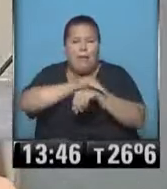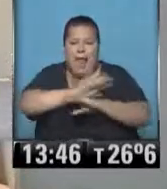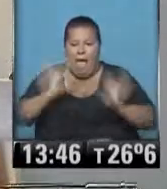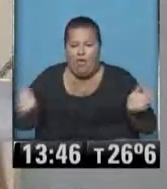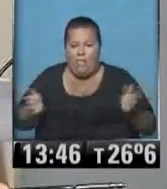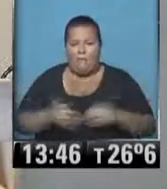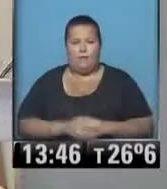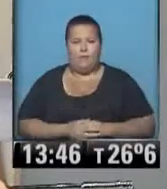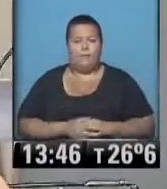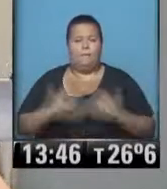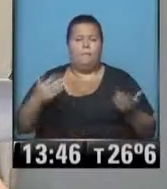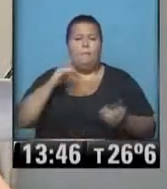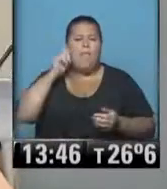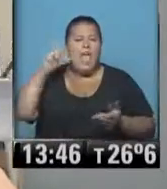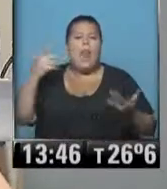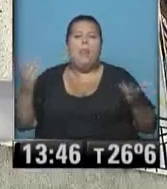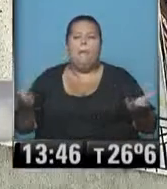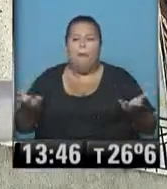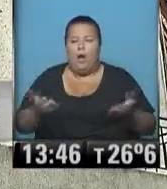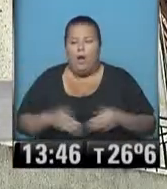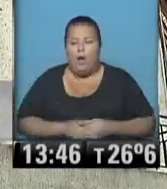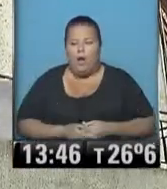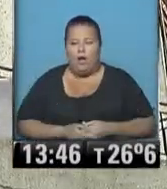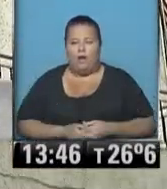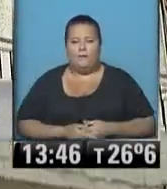más, el pelado Miguel, pero bueno.